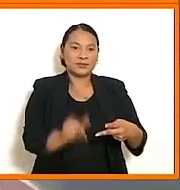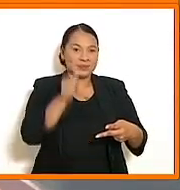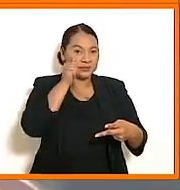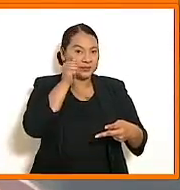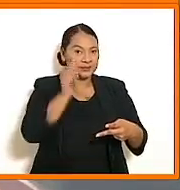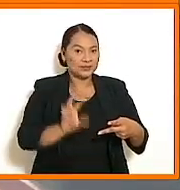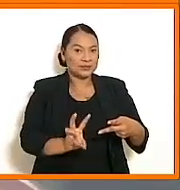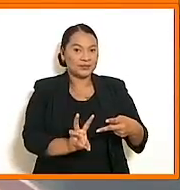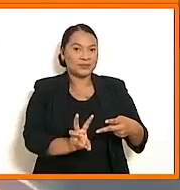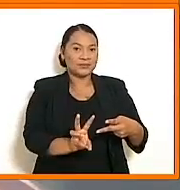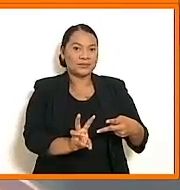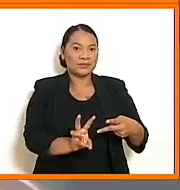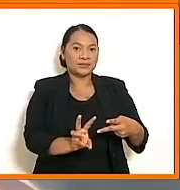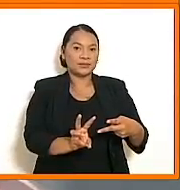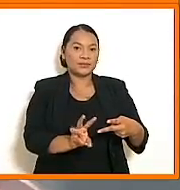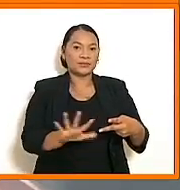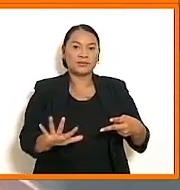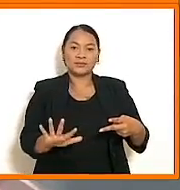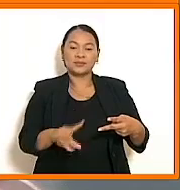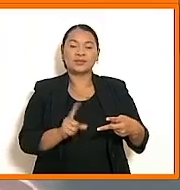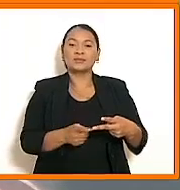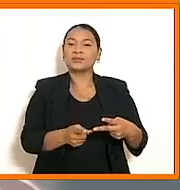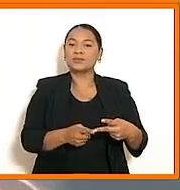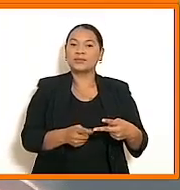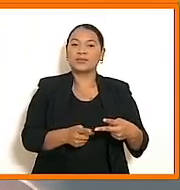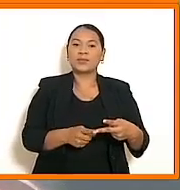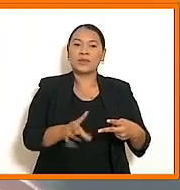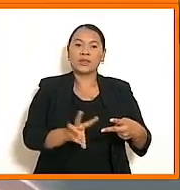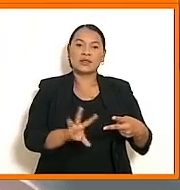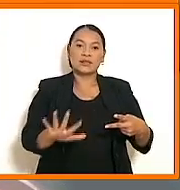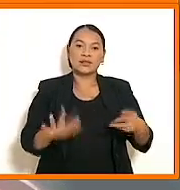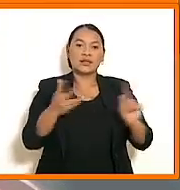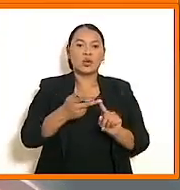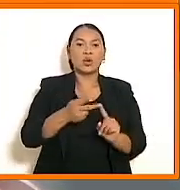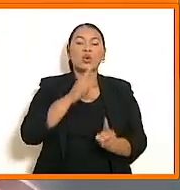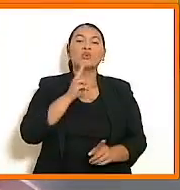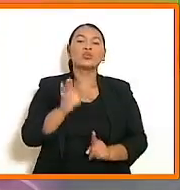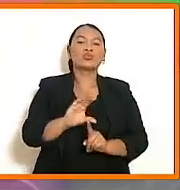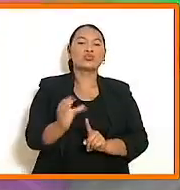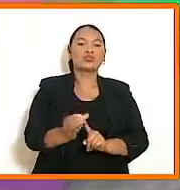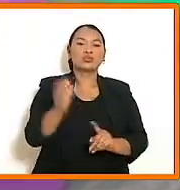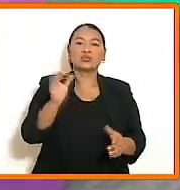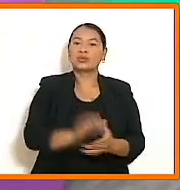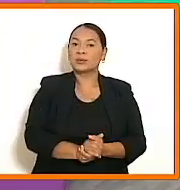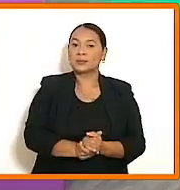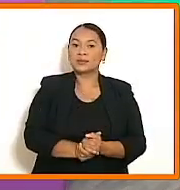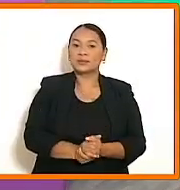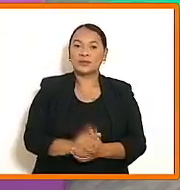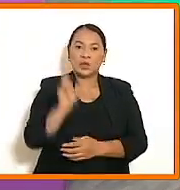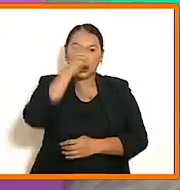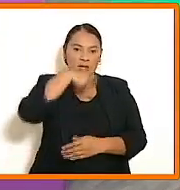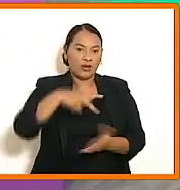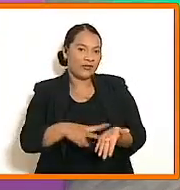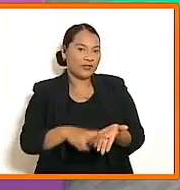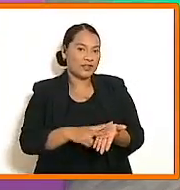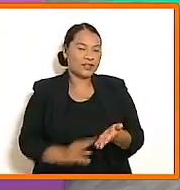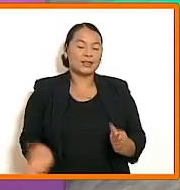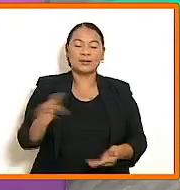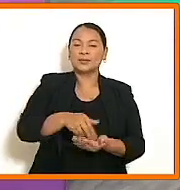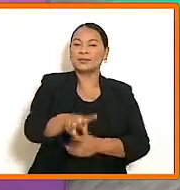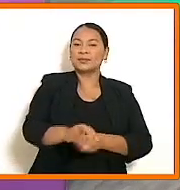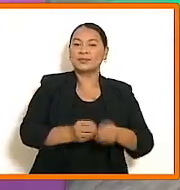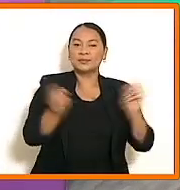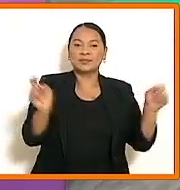atentos, porque este es el 5. Segundo número ganador, 65, con su catrachada perico. Con mucho gusto te repito los